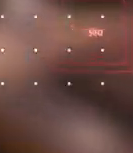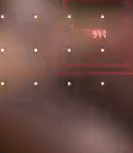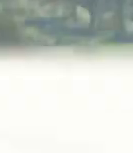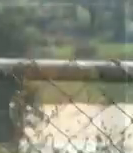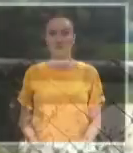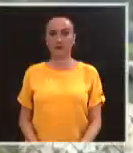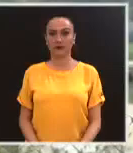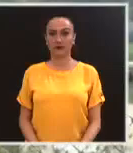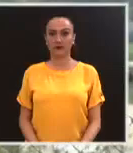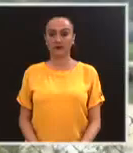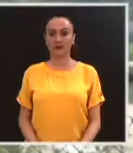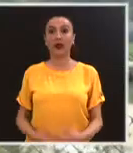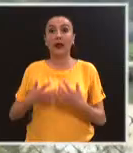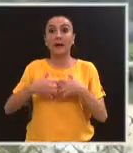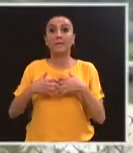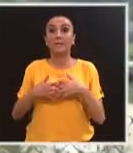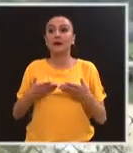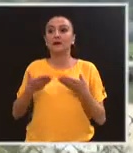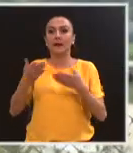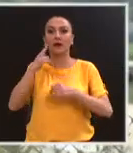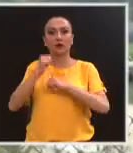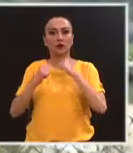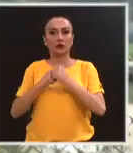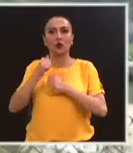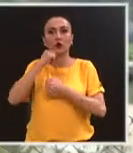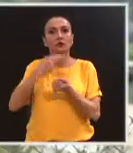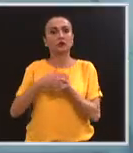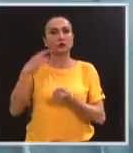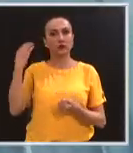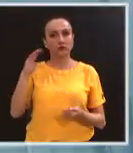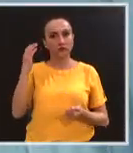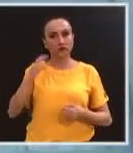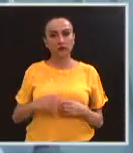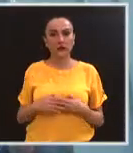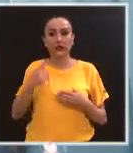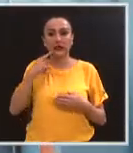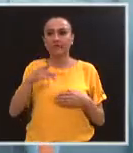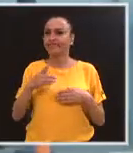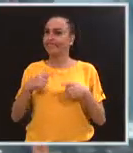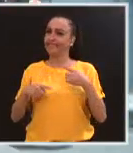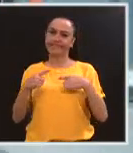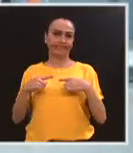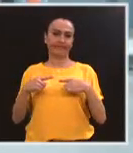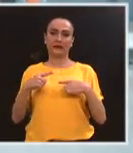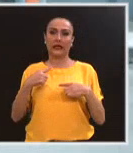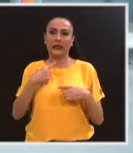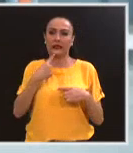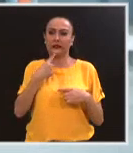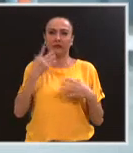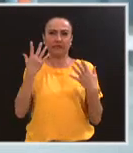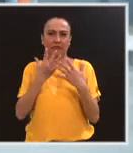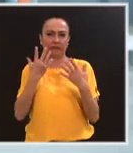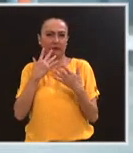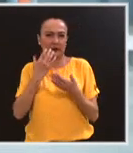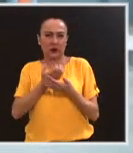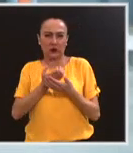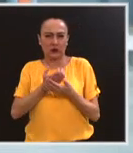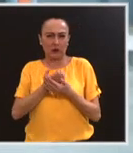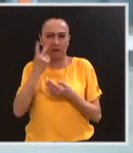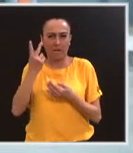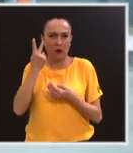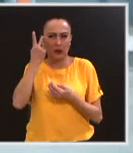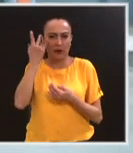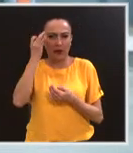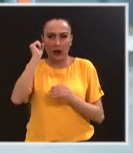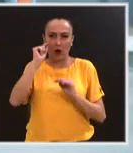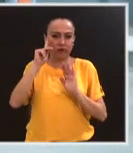titulares empresa adjudicada para la construcción del hospital de Cartago da un paso atrás aduce incerti económica y política